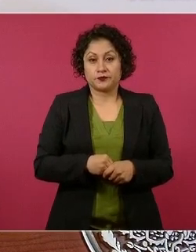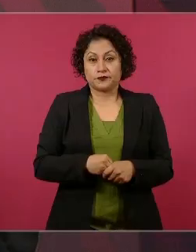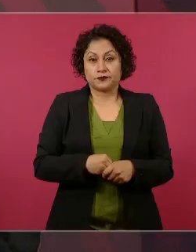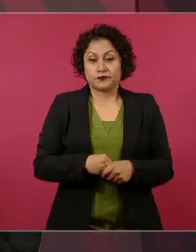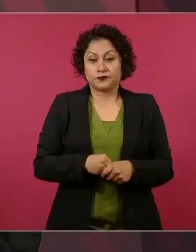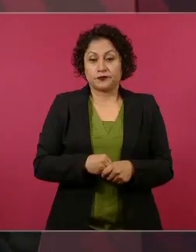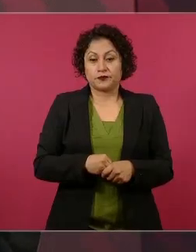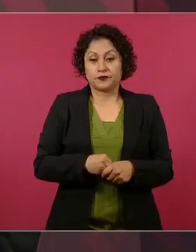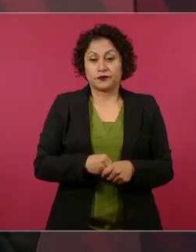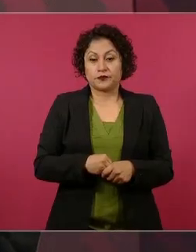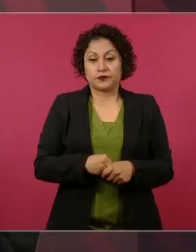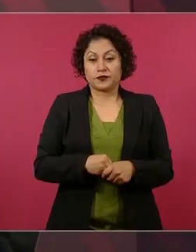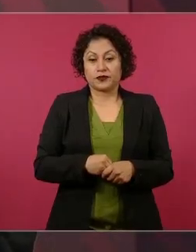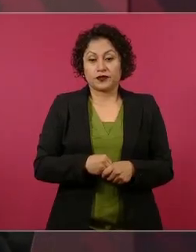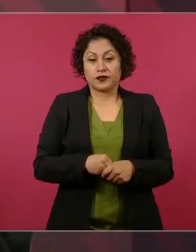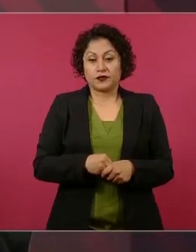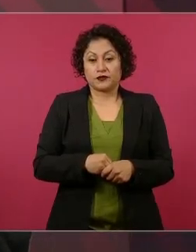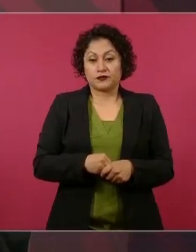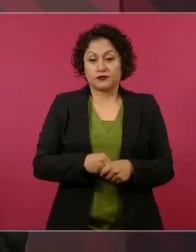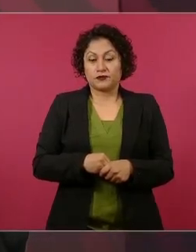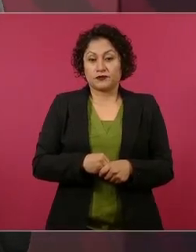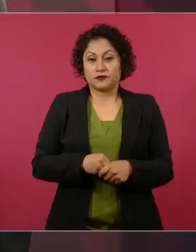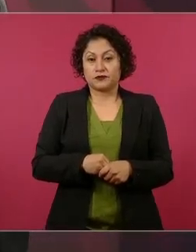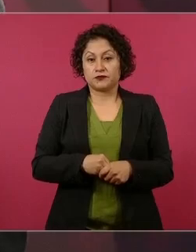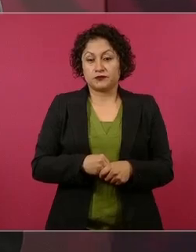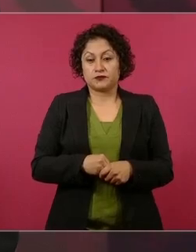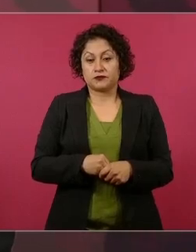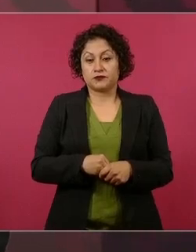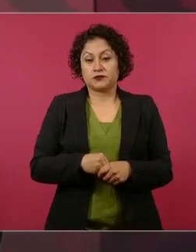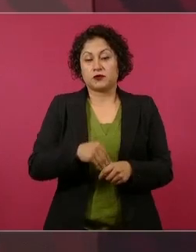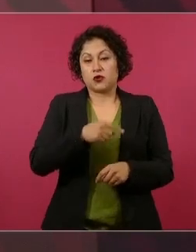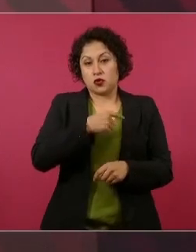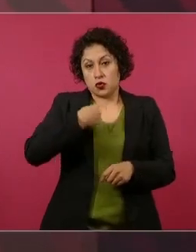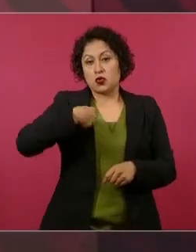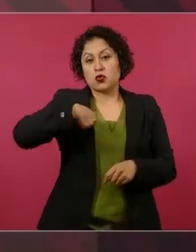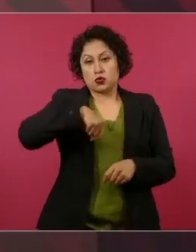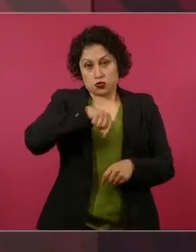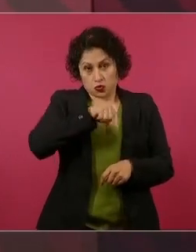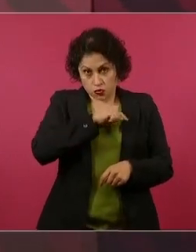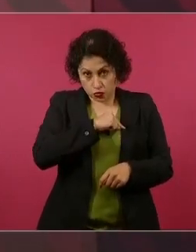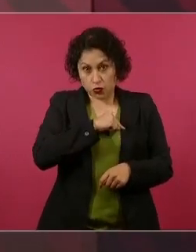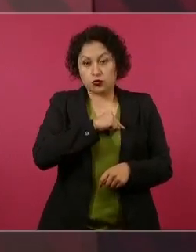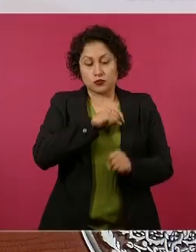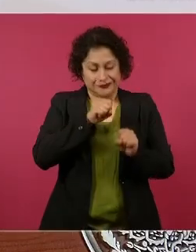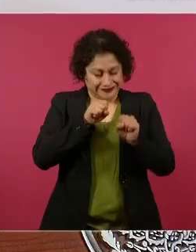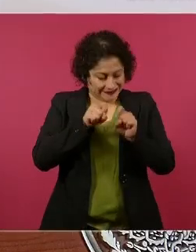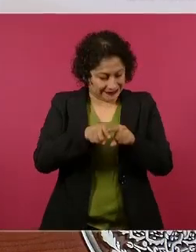la mesa, porque hasta en la misma Secretaría de Hacienda de nosotros